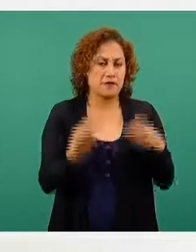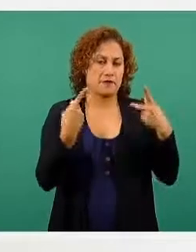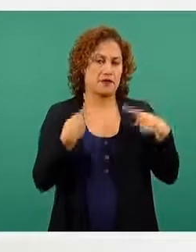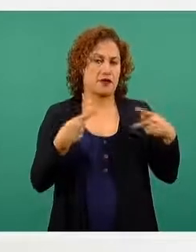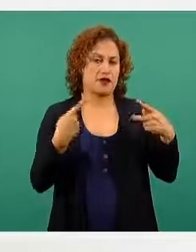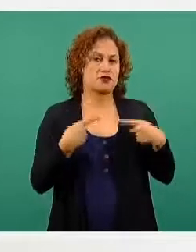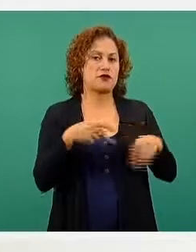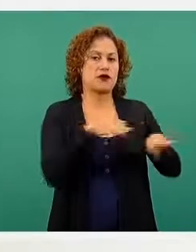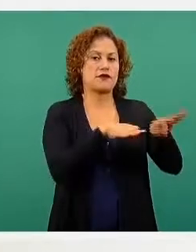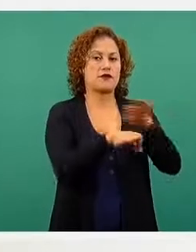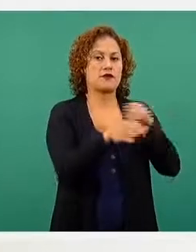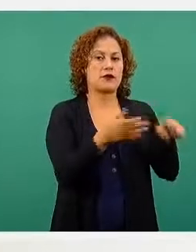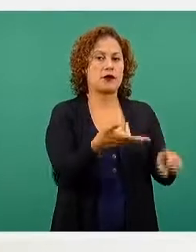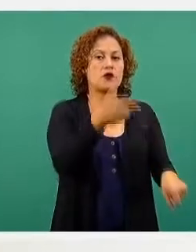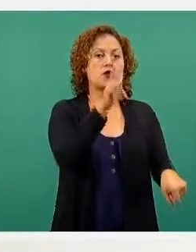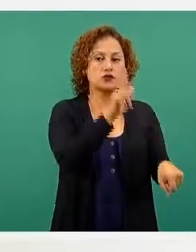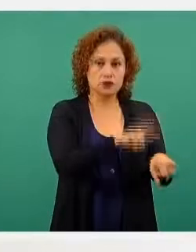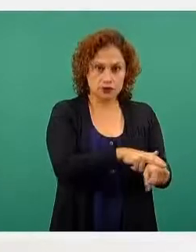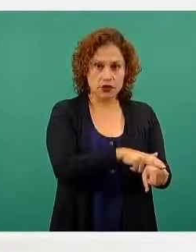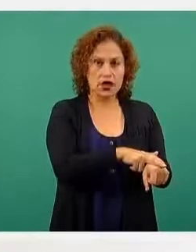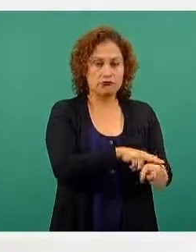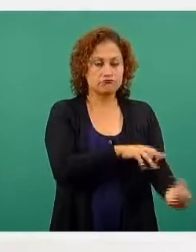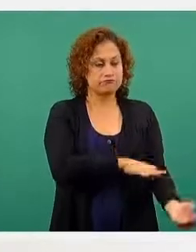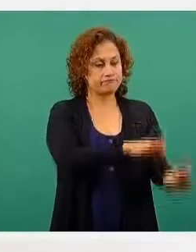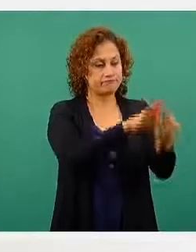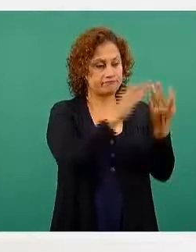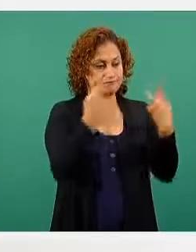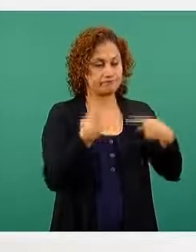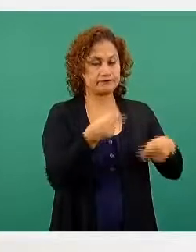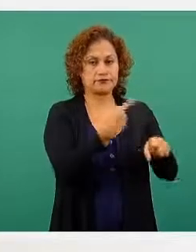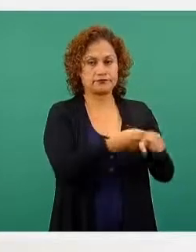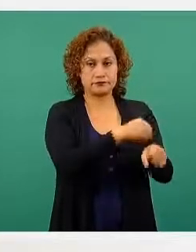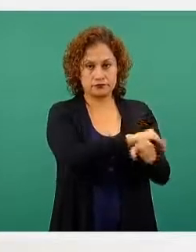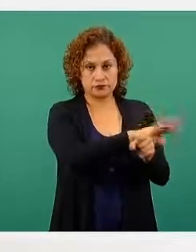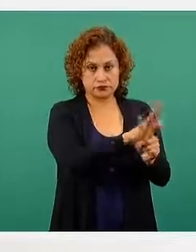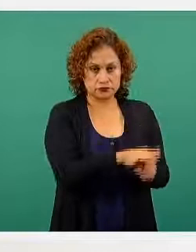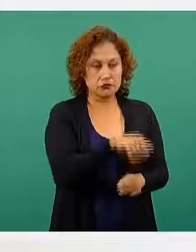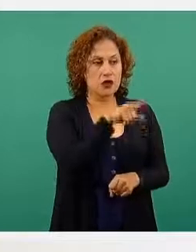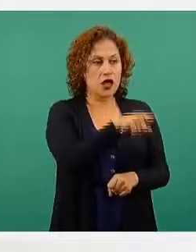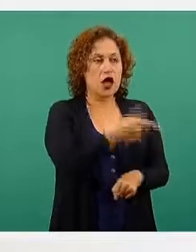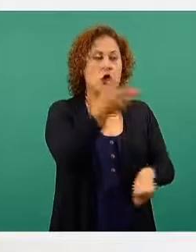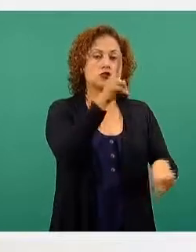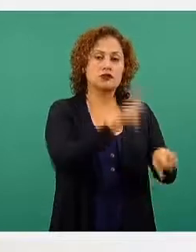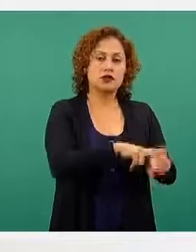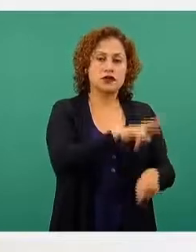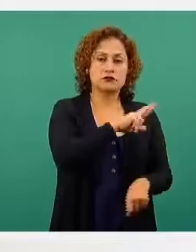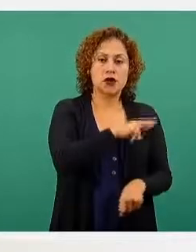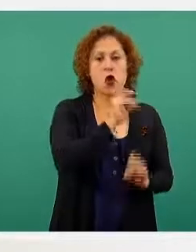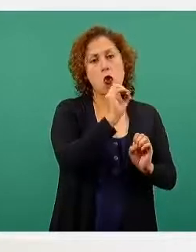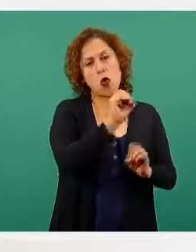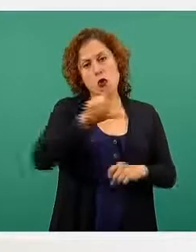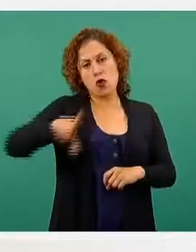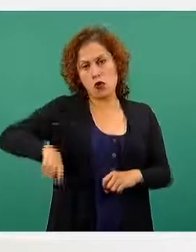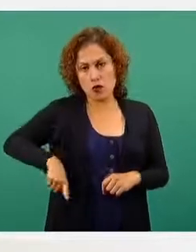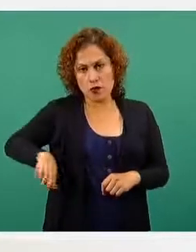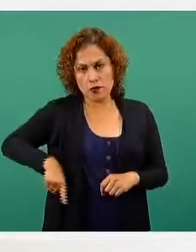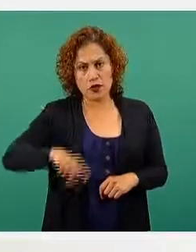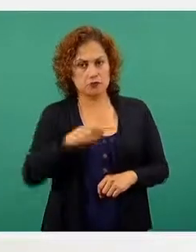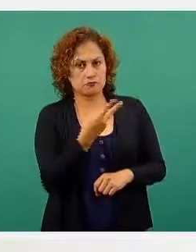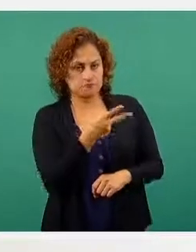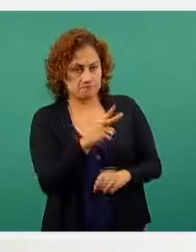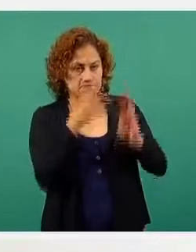línea, independientemente si trabaja en instituciones públicas o en organizaciones privadas o corporaciones